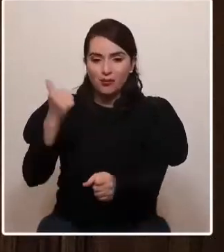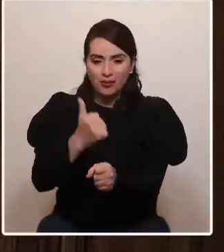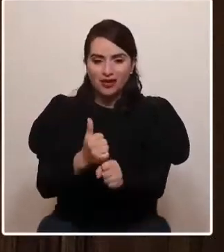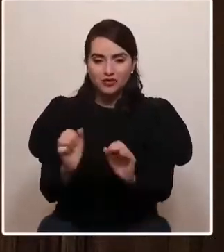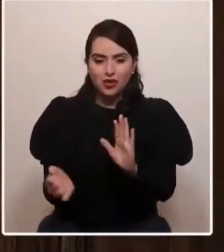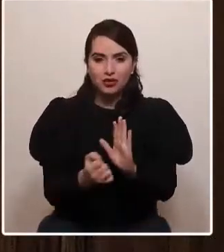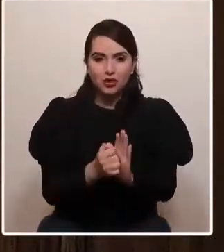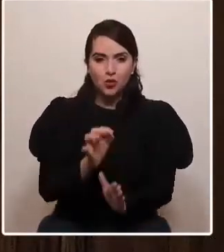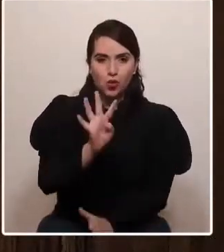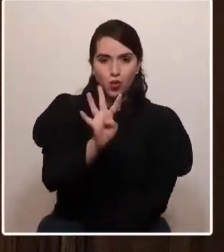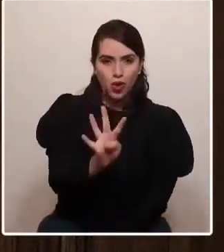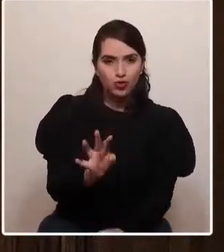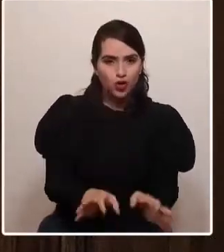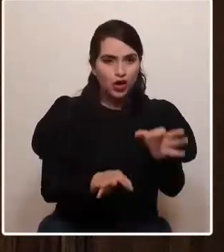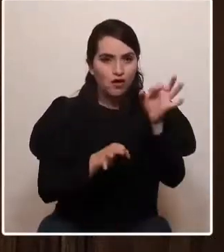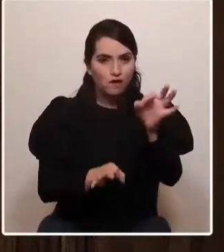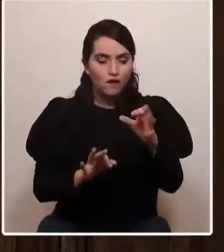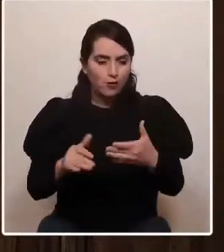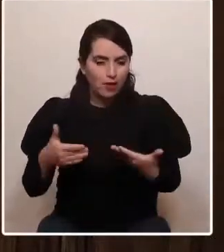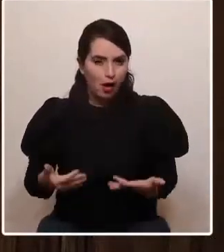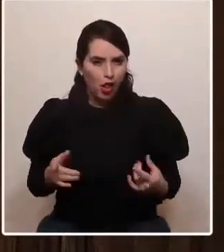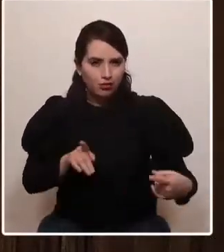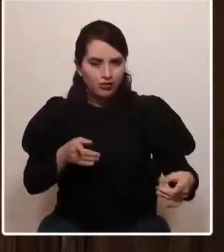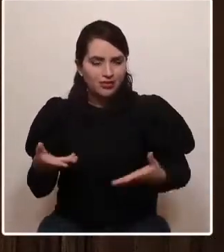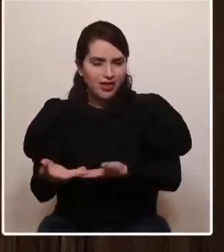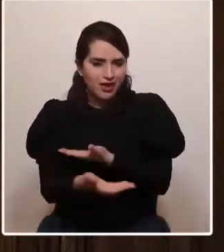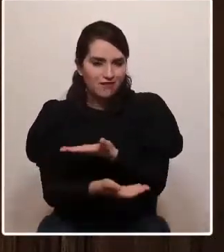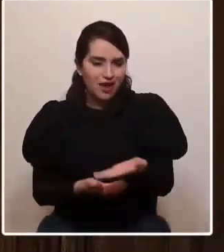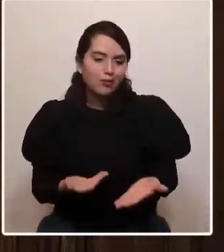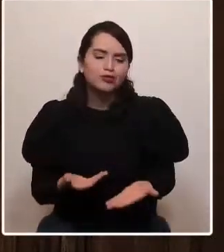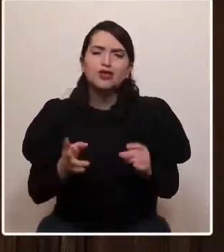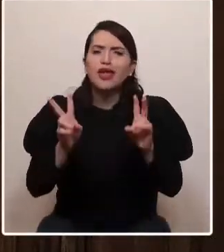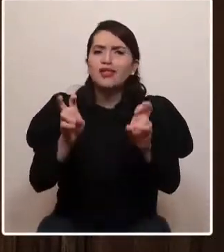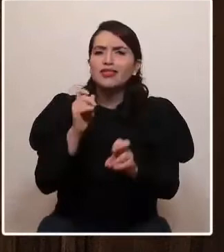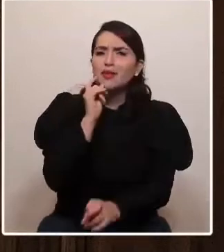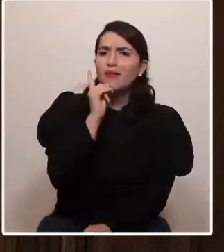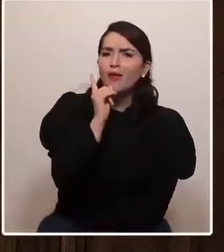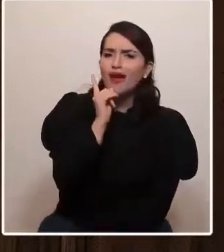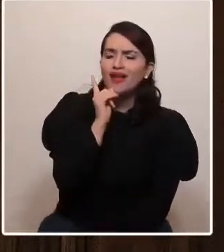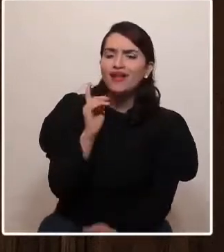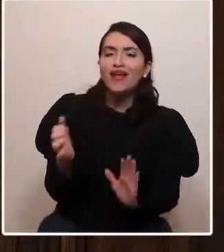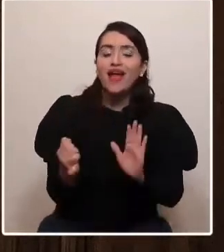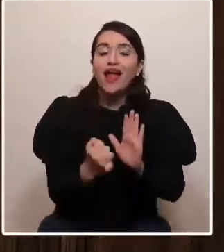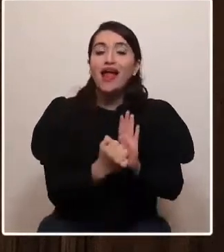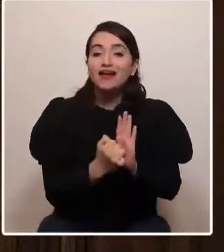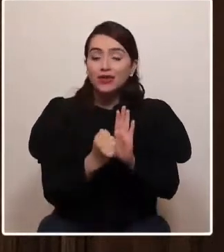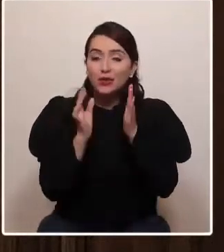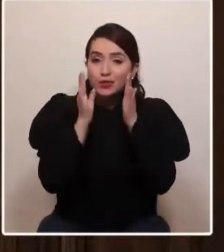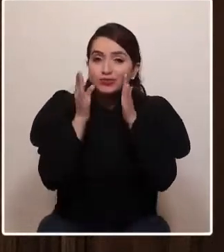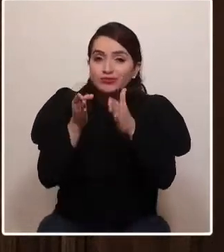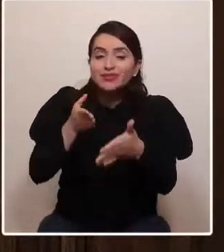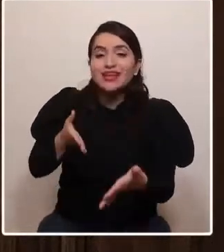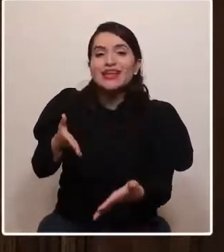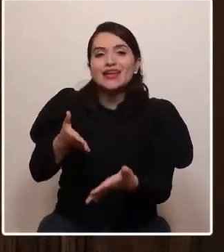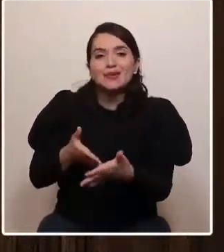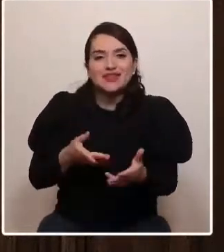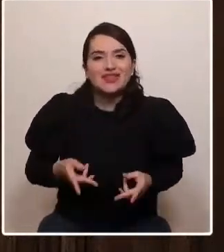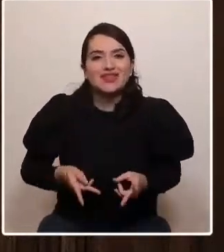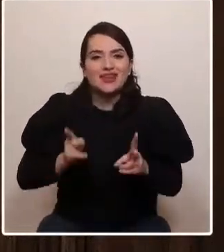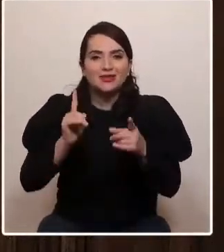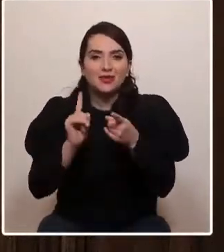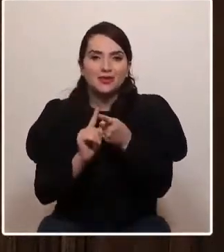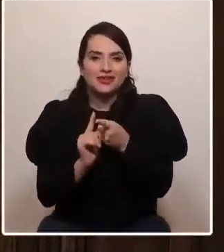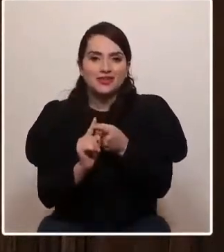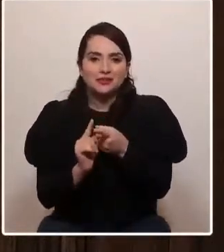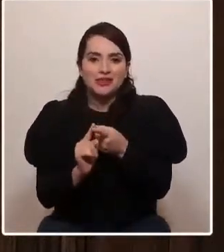artículo 4 en el informe que hoy deliberamos. Me refiero al artículo que aborda los límites al derecho a participar